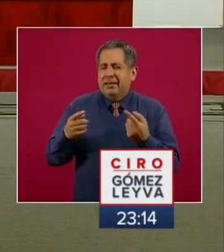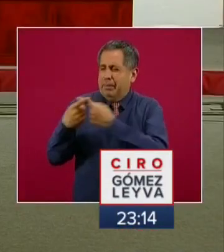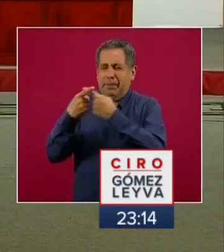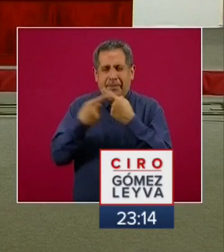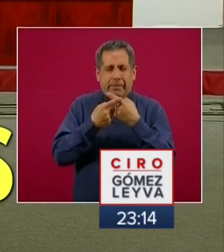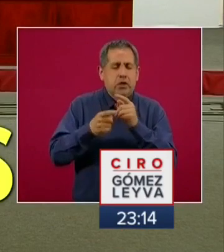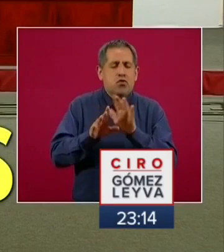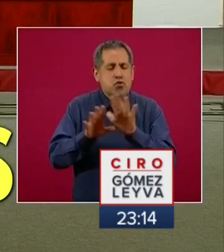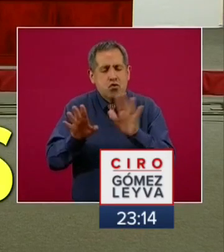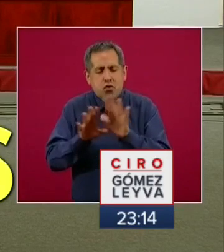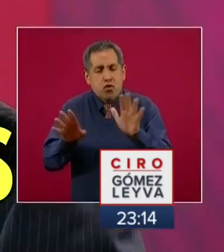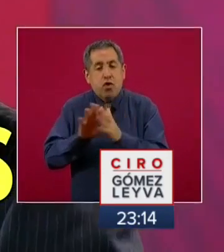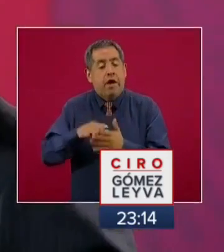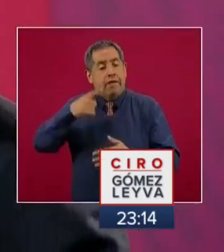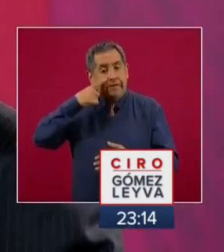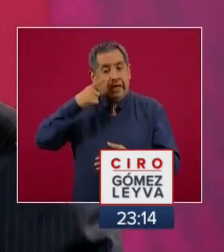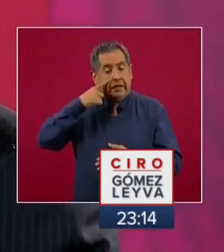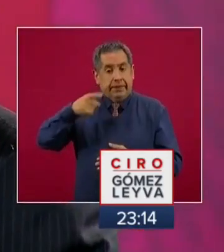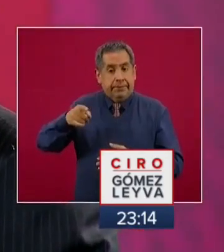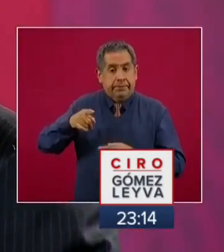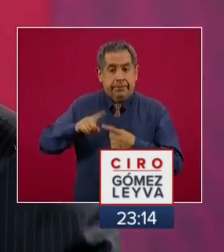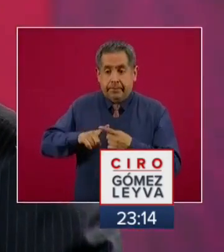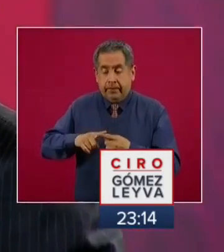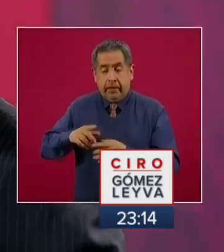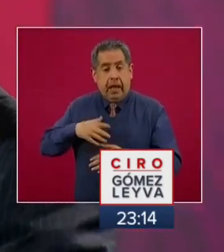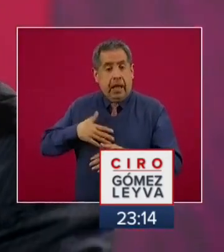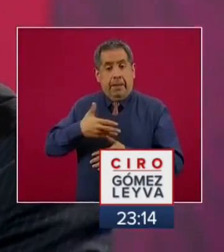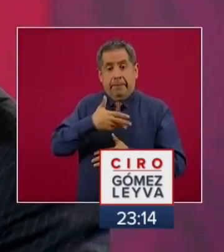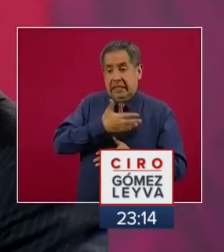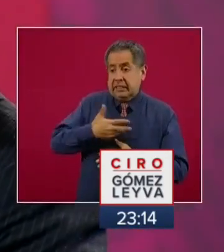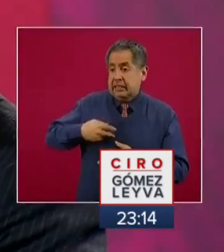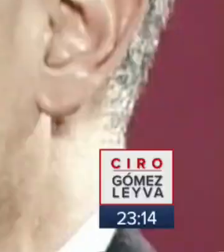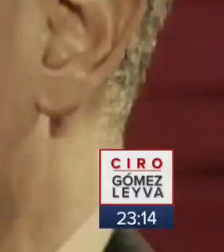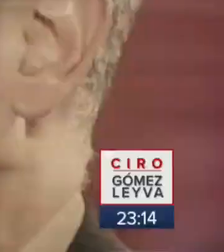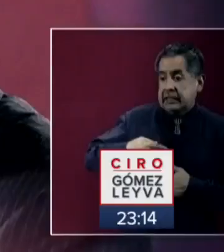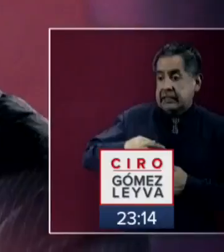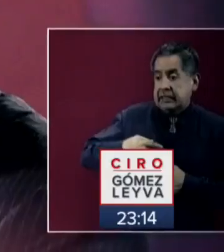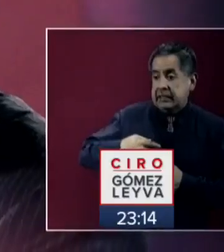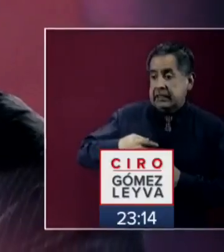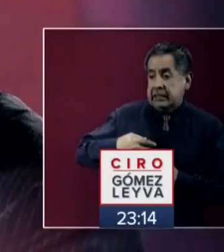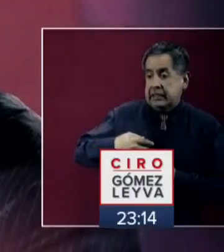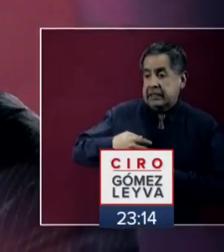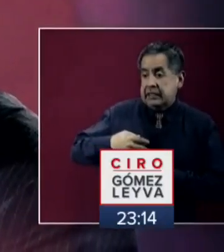nación en muchos campos que a nosotros no nos corresponde atender